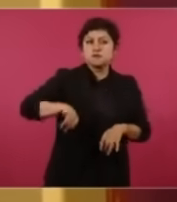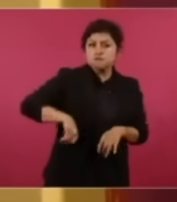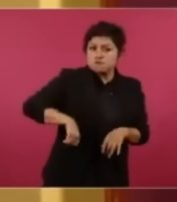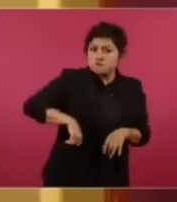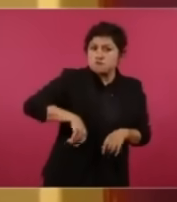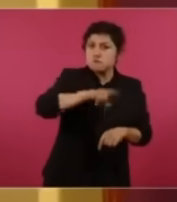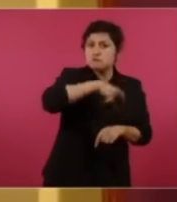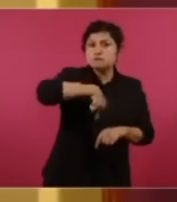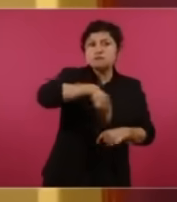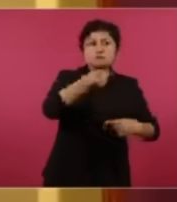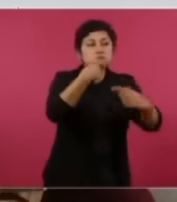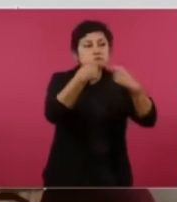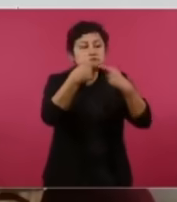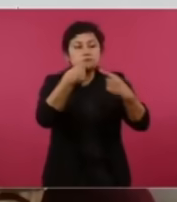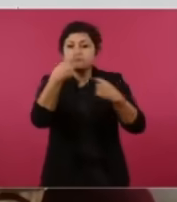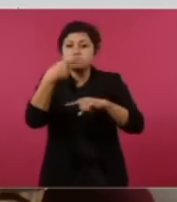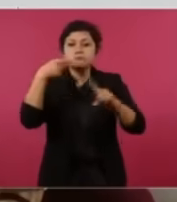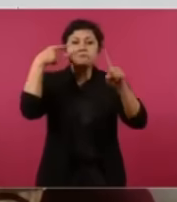hacendario,